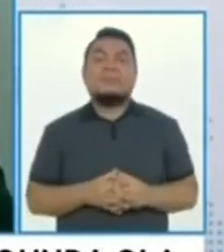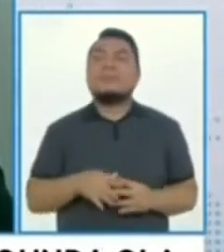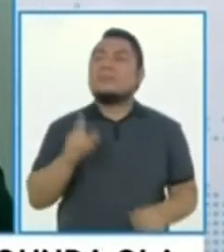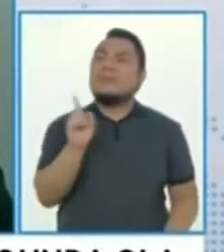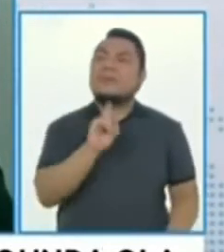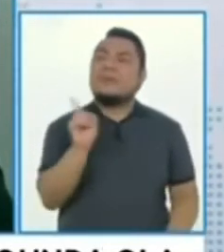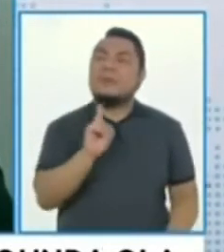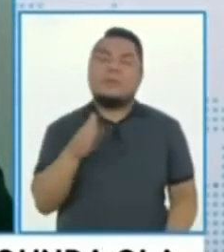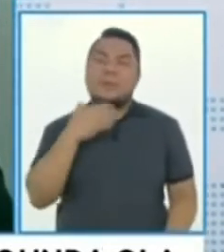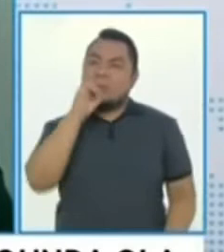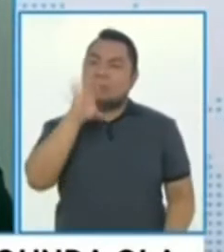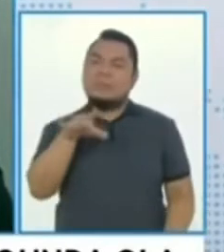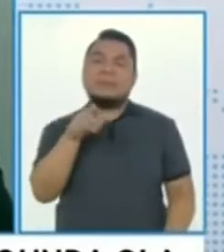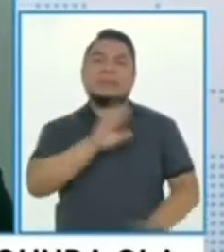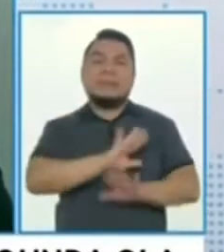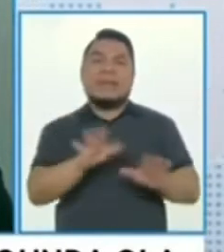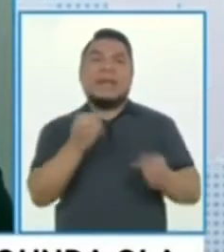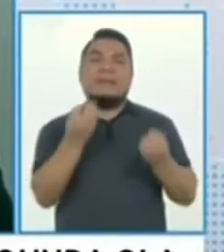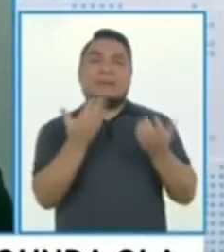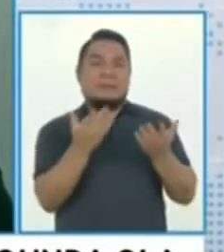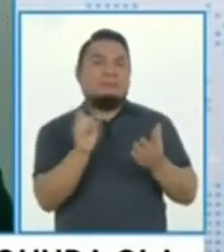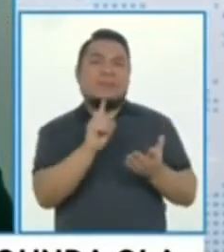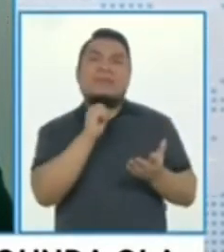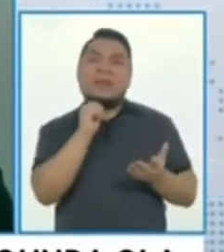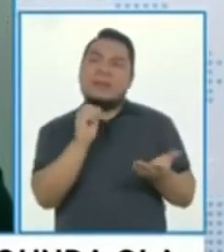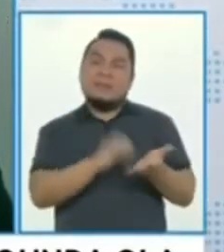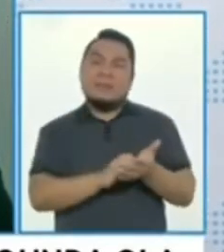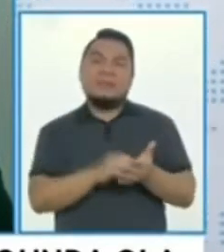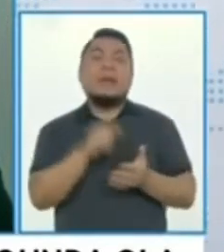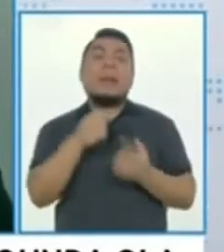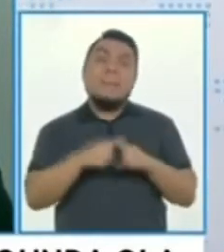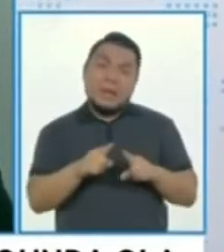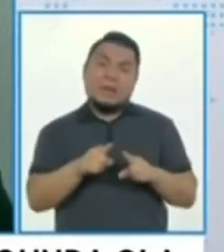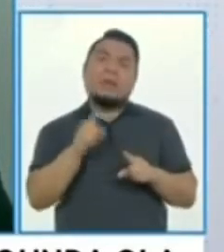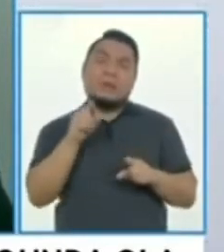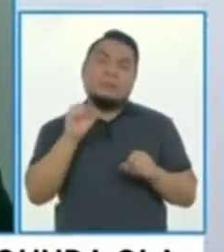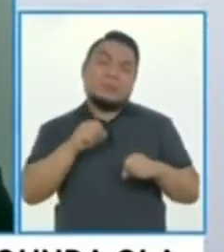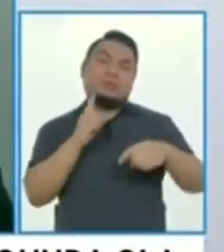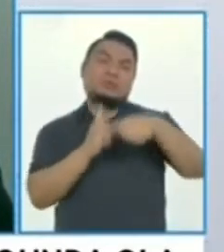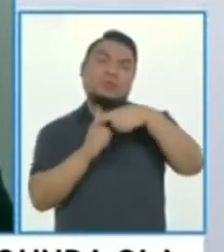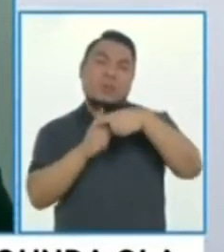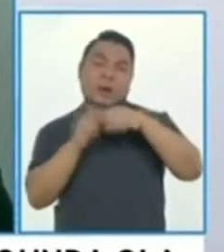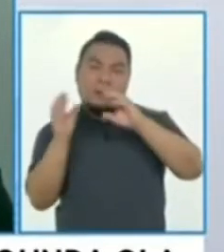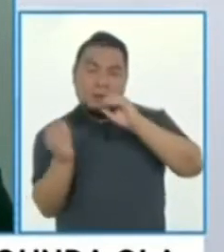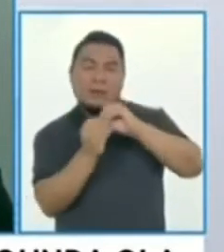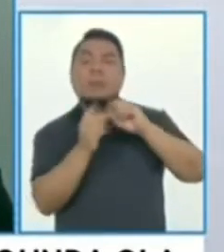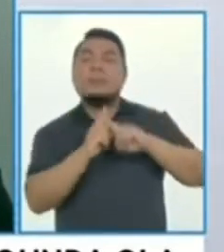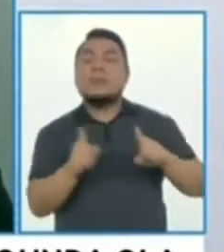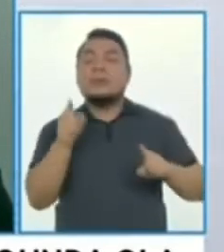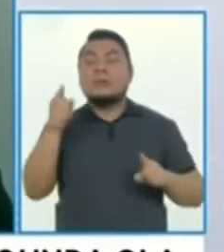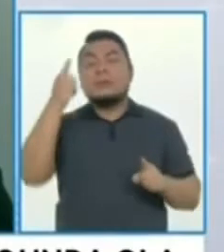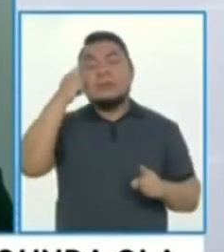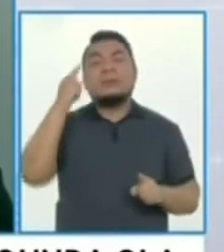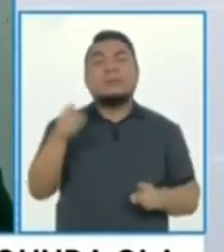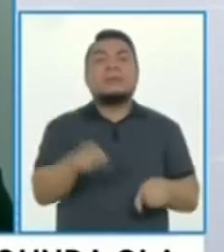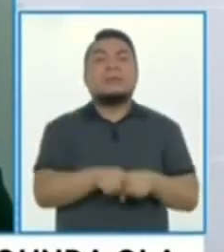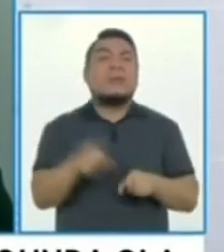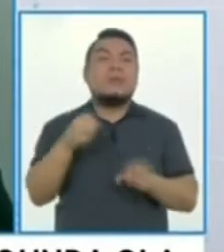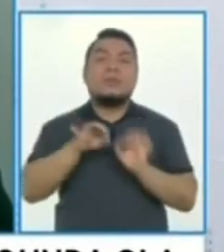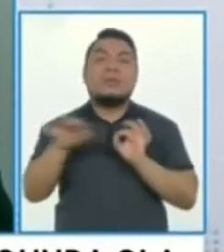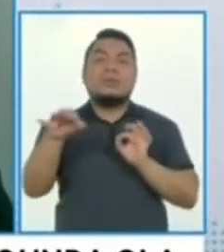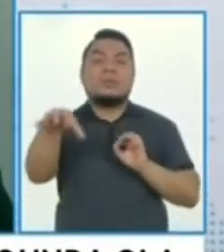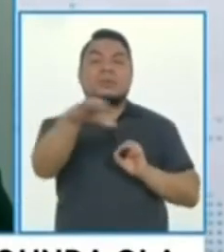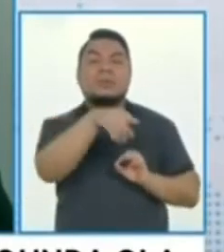No podríamos decir que va a ser suficiente, pero de todas maneras suma. Esto igual en la misma medida se aplica en otras